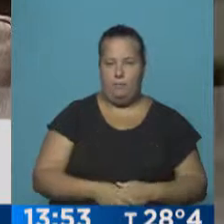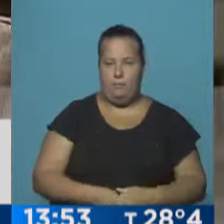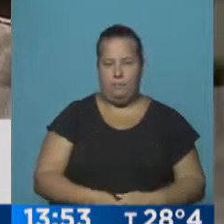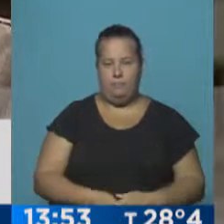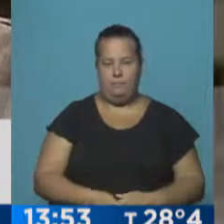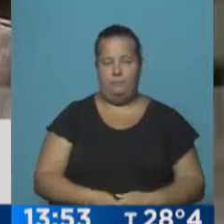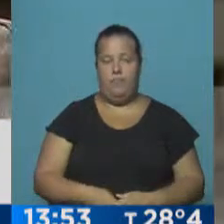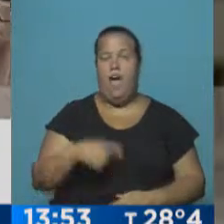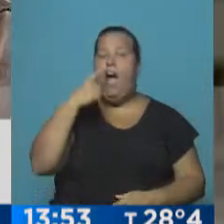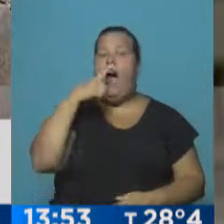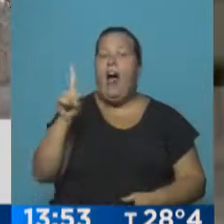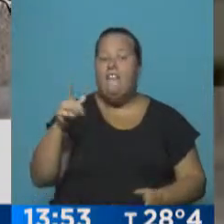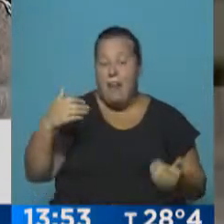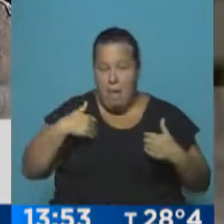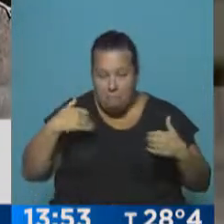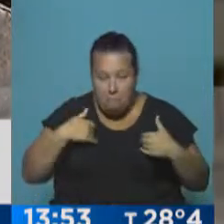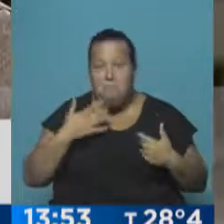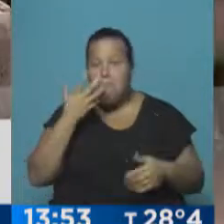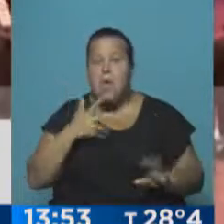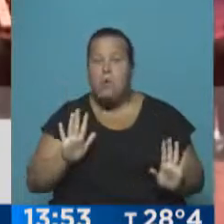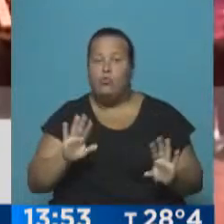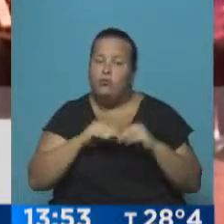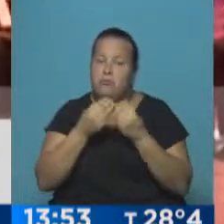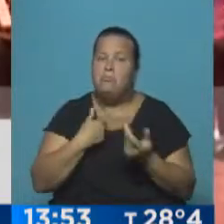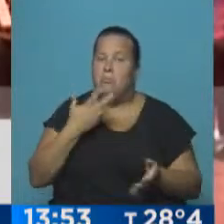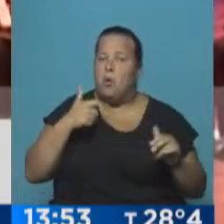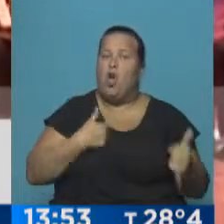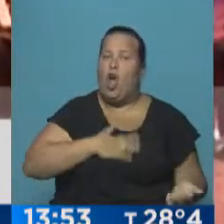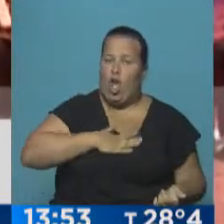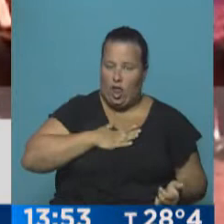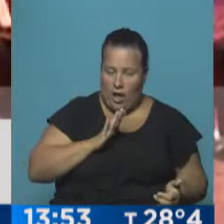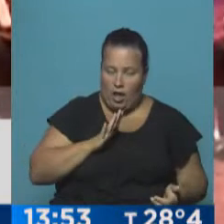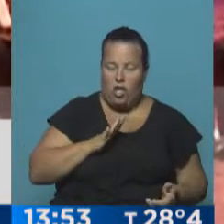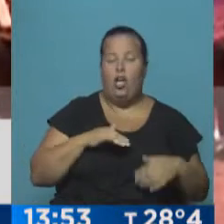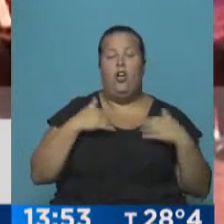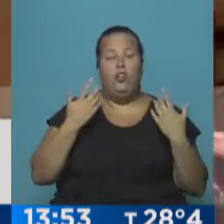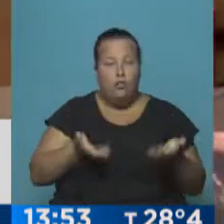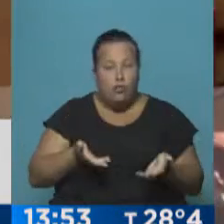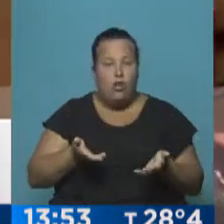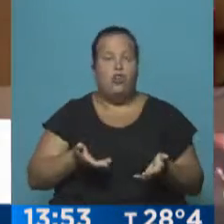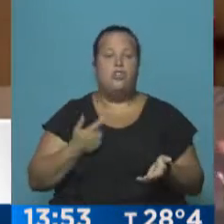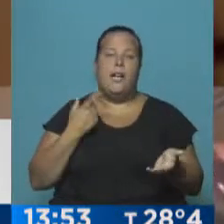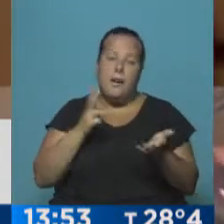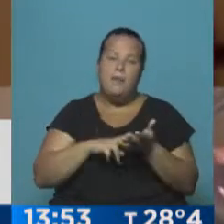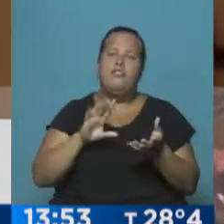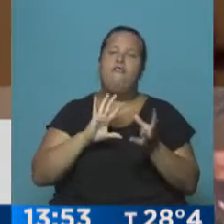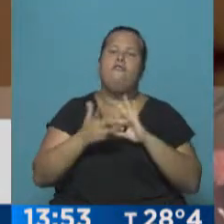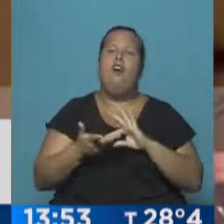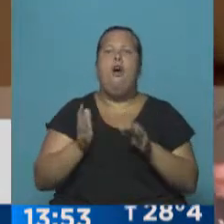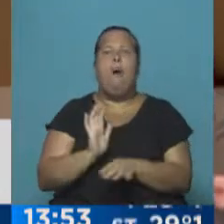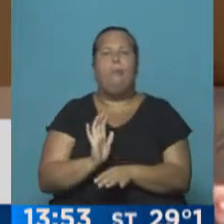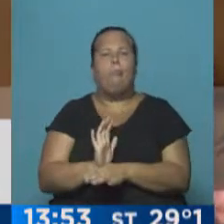el resultado al menos a mí me gusta si estoy contento y entonces te repito es una suerte